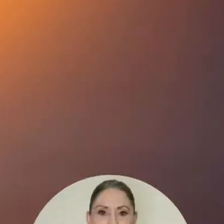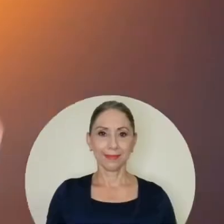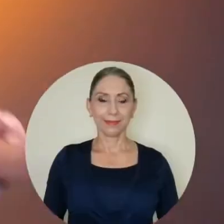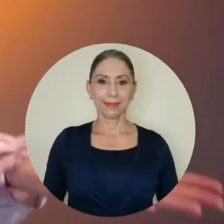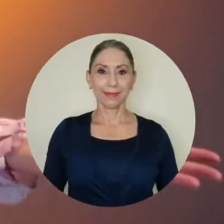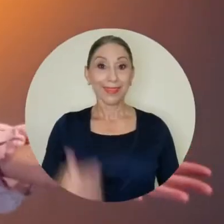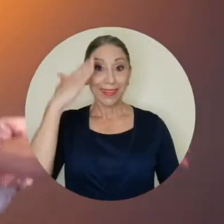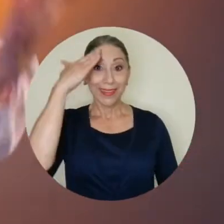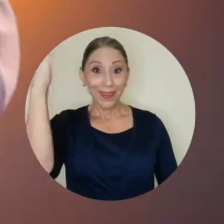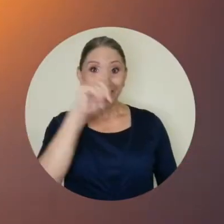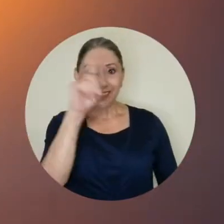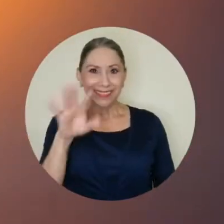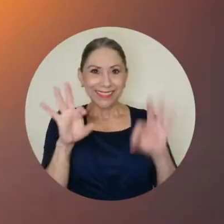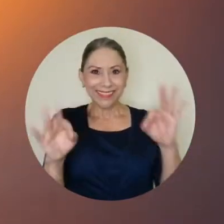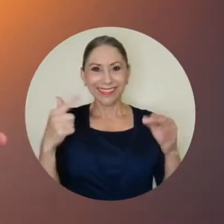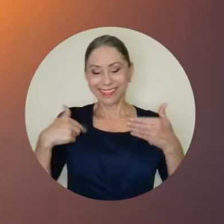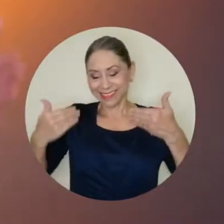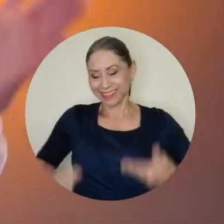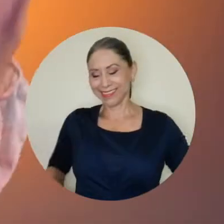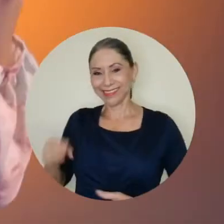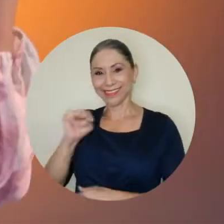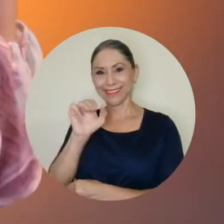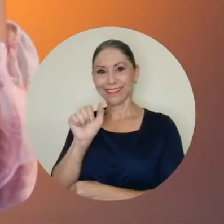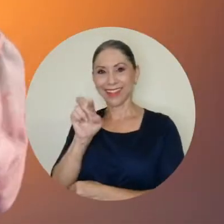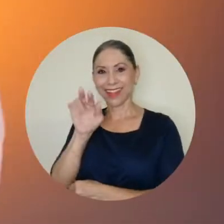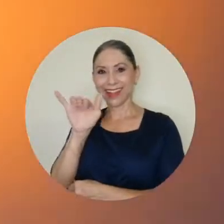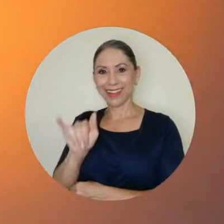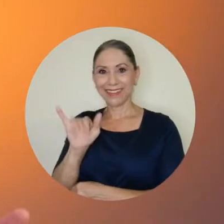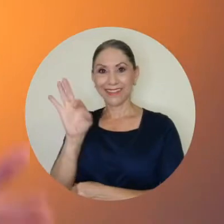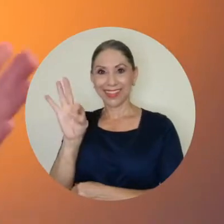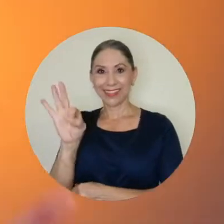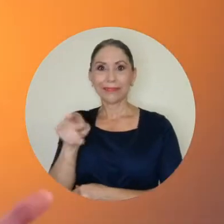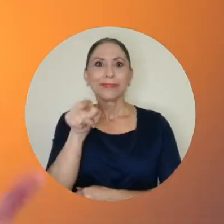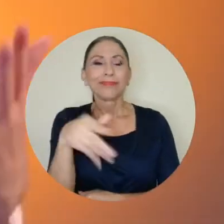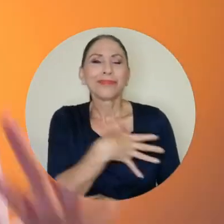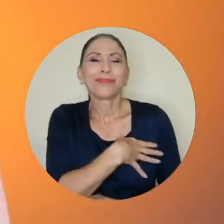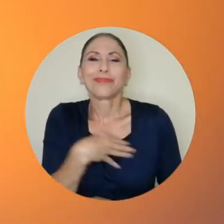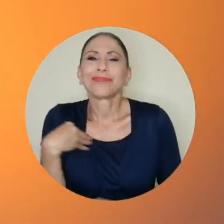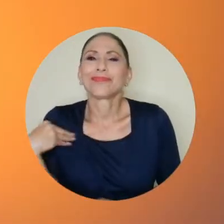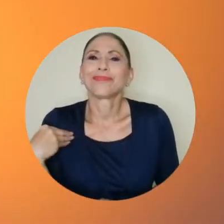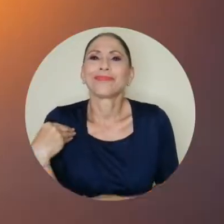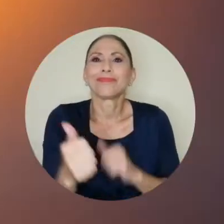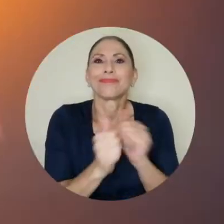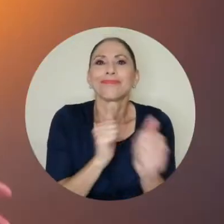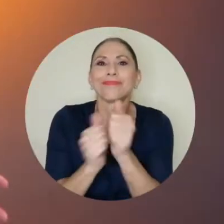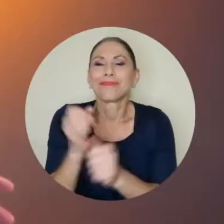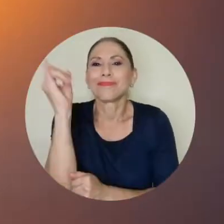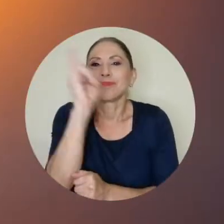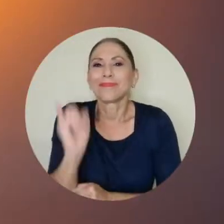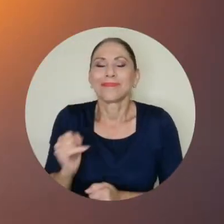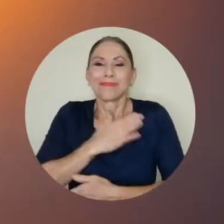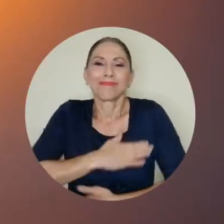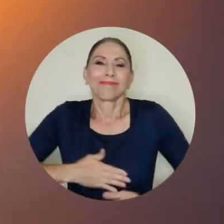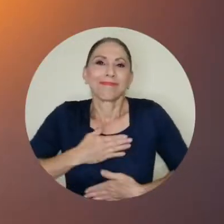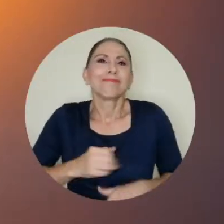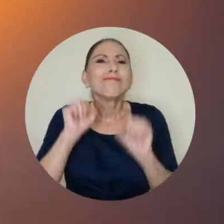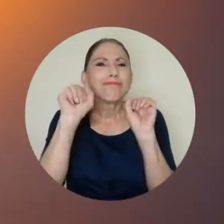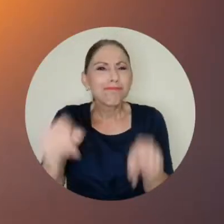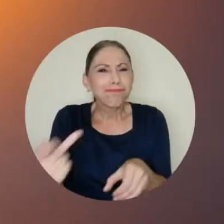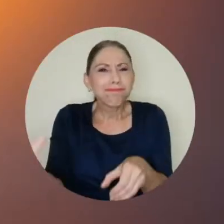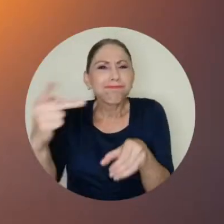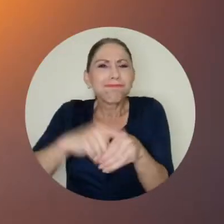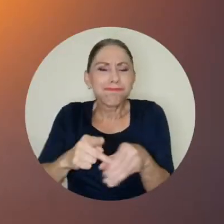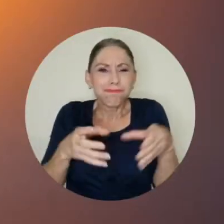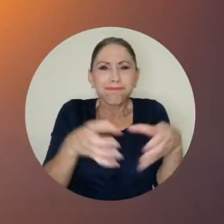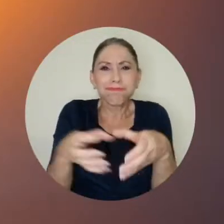hola como estan yo soy mar y fallas y si ustedes les gusta el deporte el arte y la recreación puede formar parte de una gran variedad de